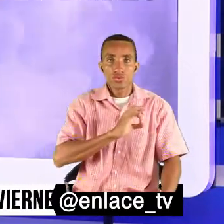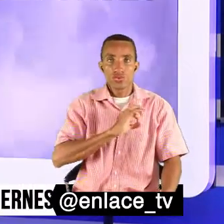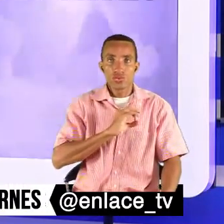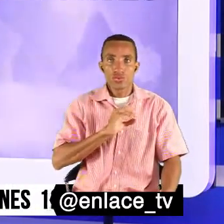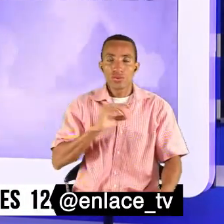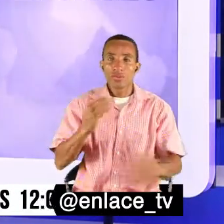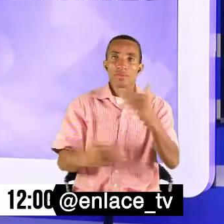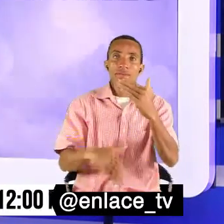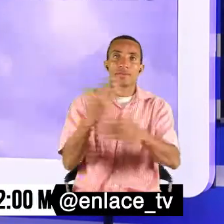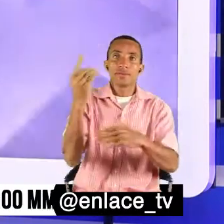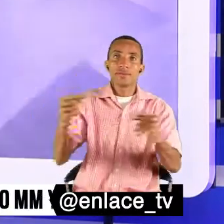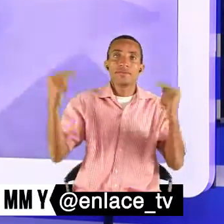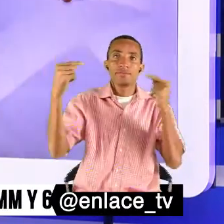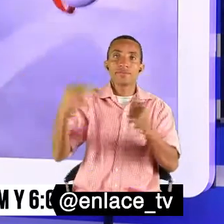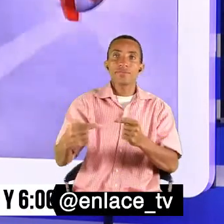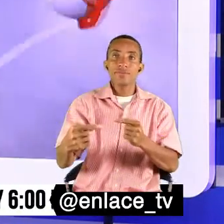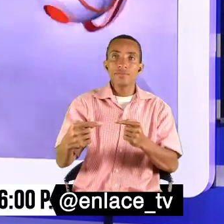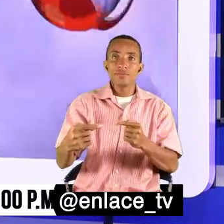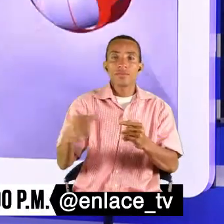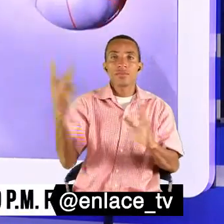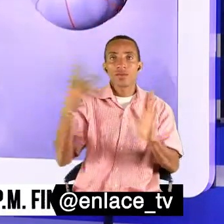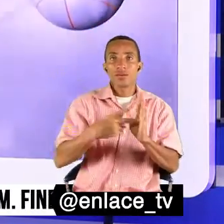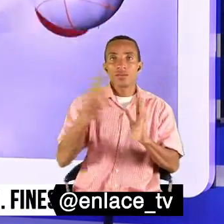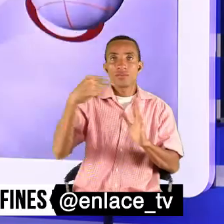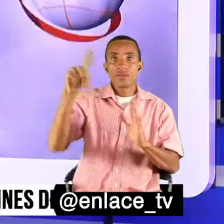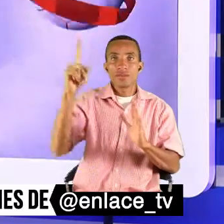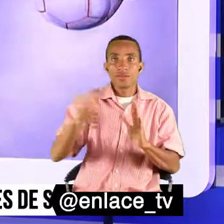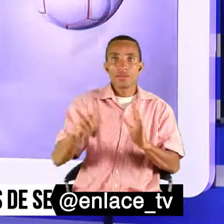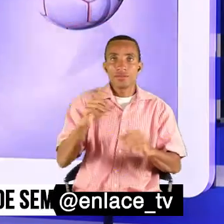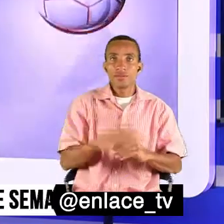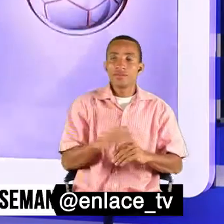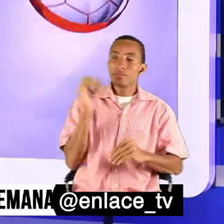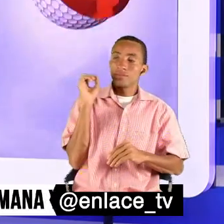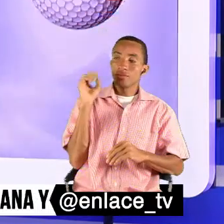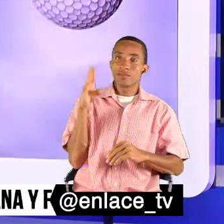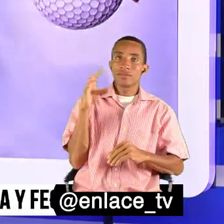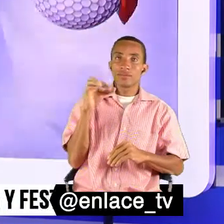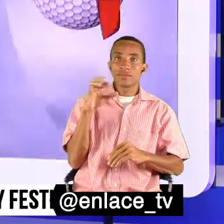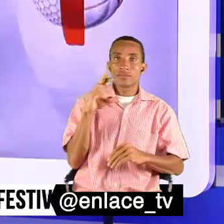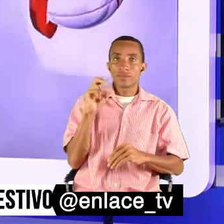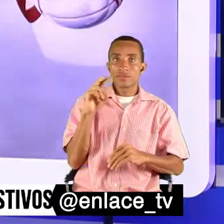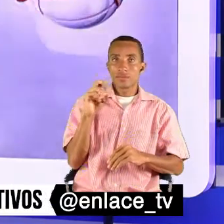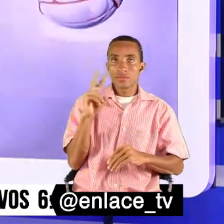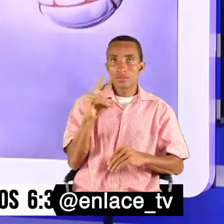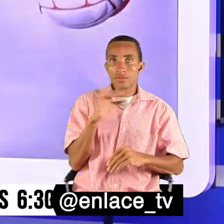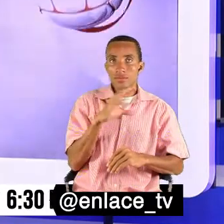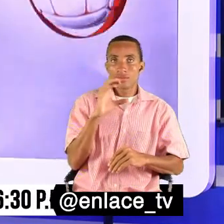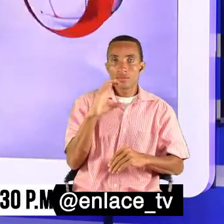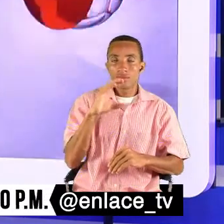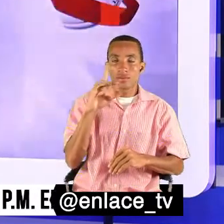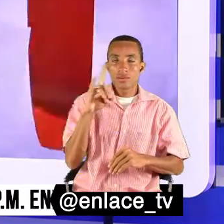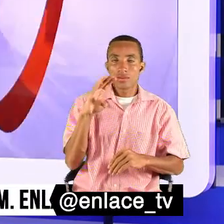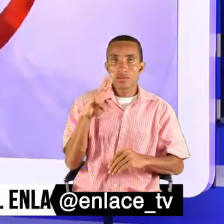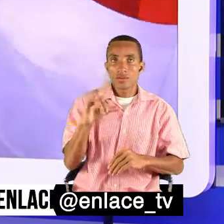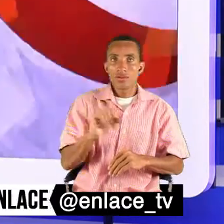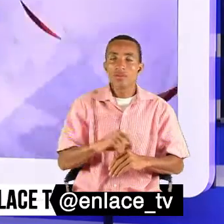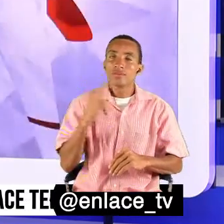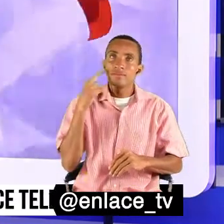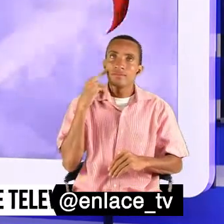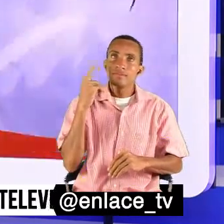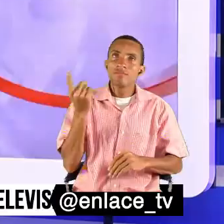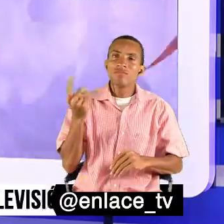torneos municipales 2016. Proviclub será uno de los equipos participantes en varias categorías. Por estos días trabaja en la